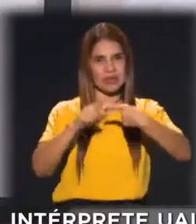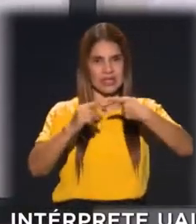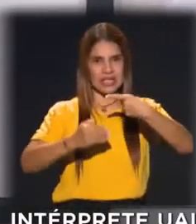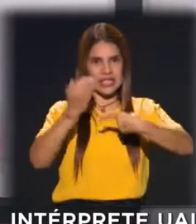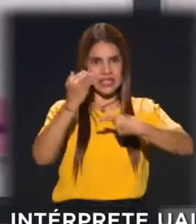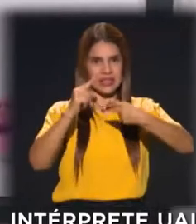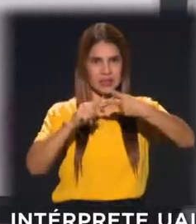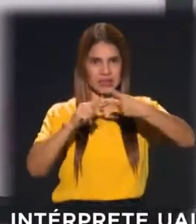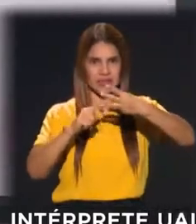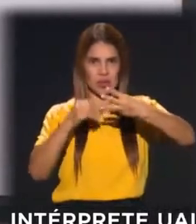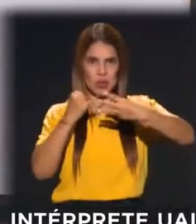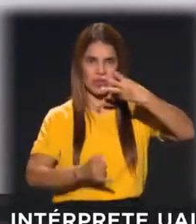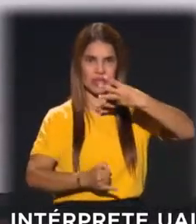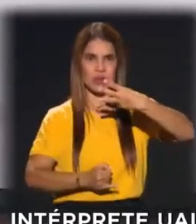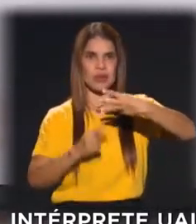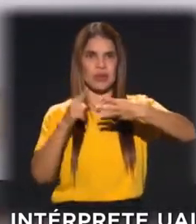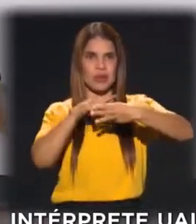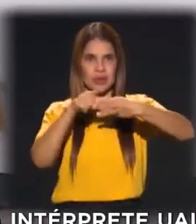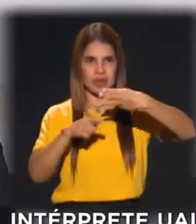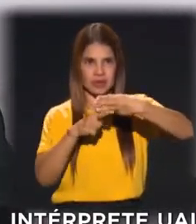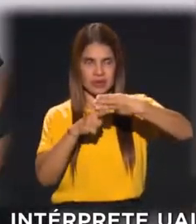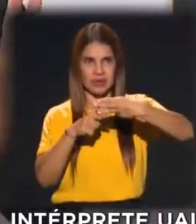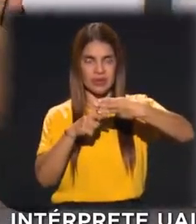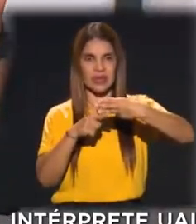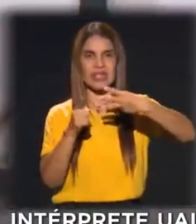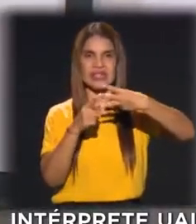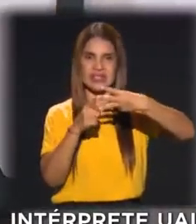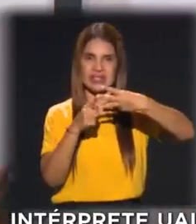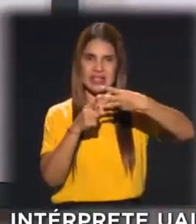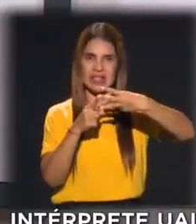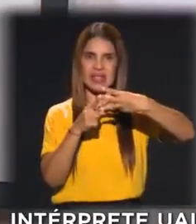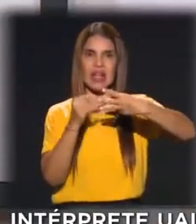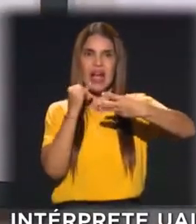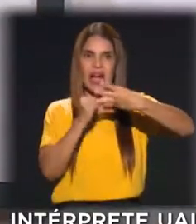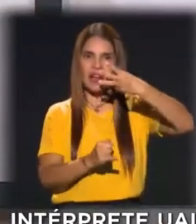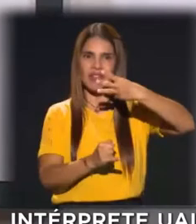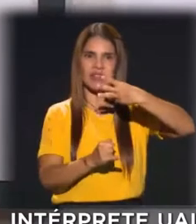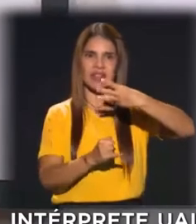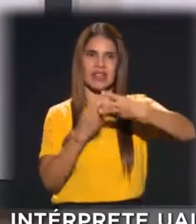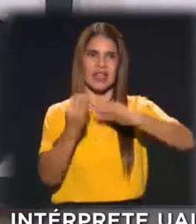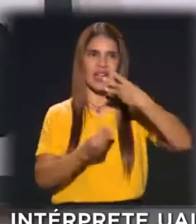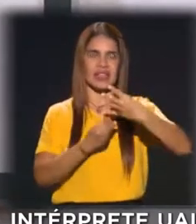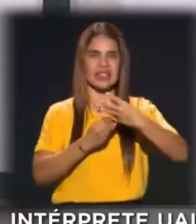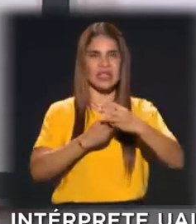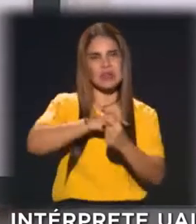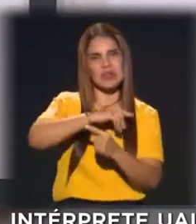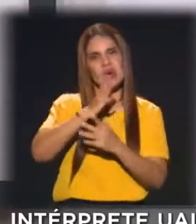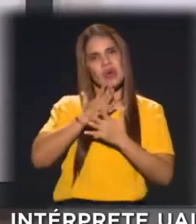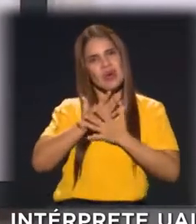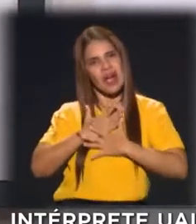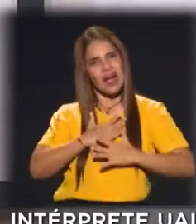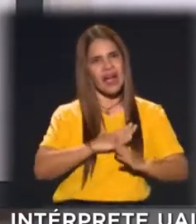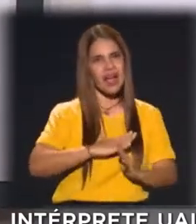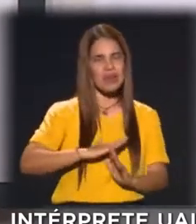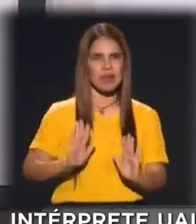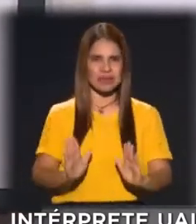inicial, final y central. Tenemos el contenido, que es la parte central, y al final hacemos una vuelta a la calma